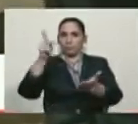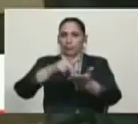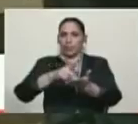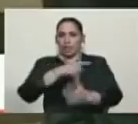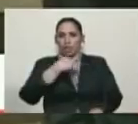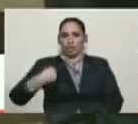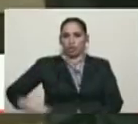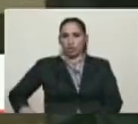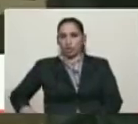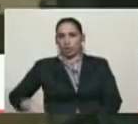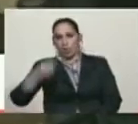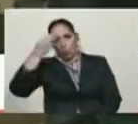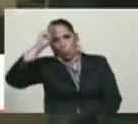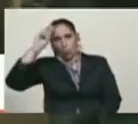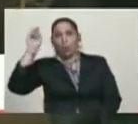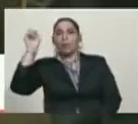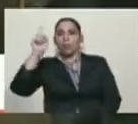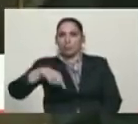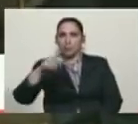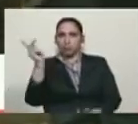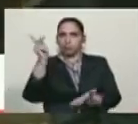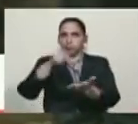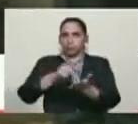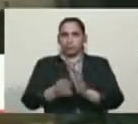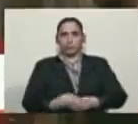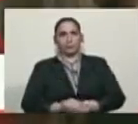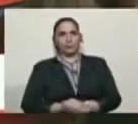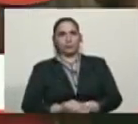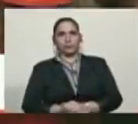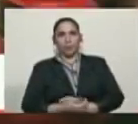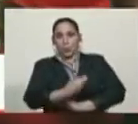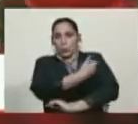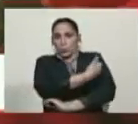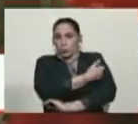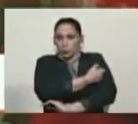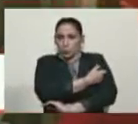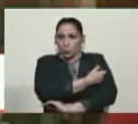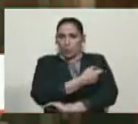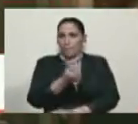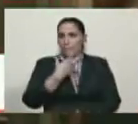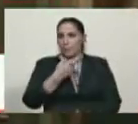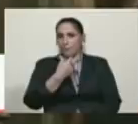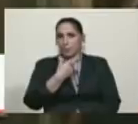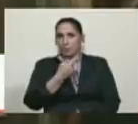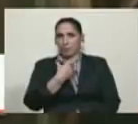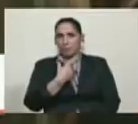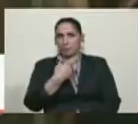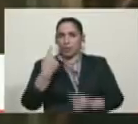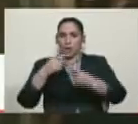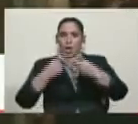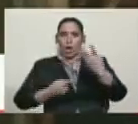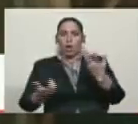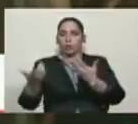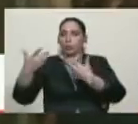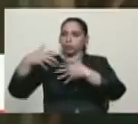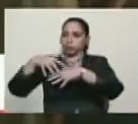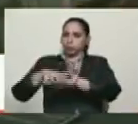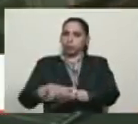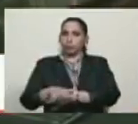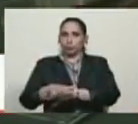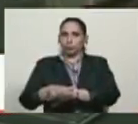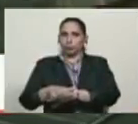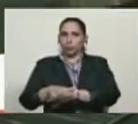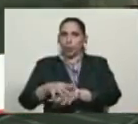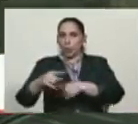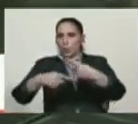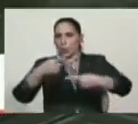de cuba y que siguen llegando también están llegando vacunas y medicamentos a través de otro convenio que en el transcurso de la